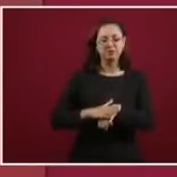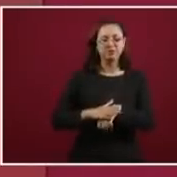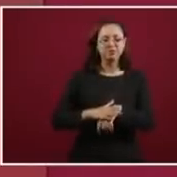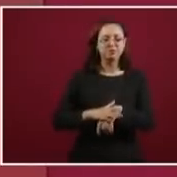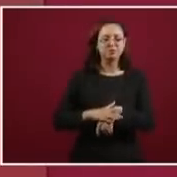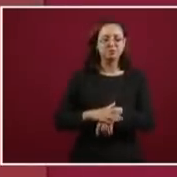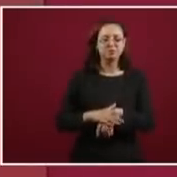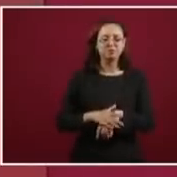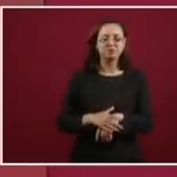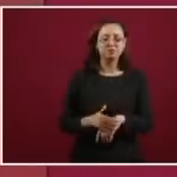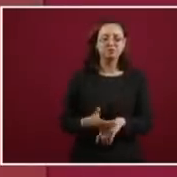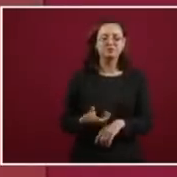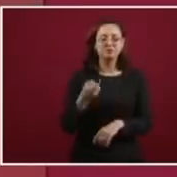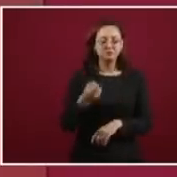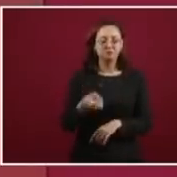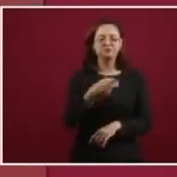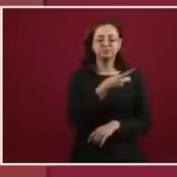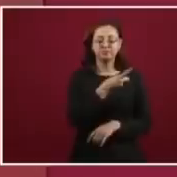austeridad